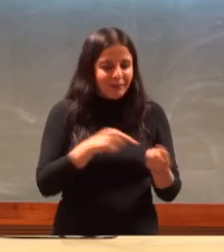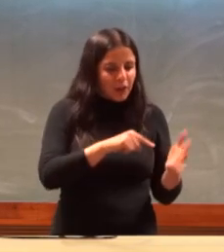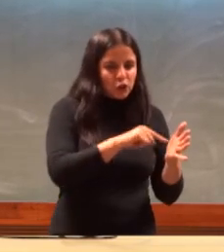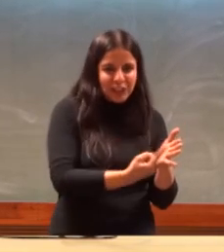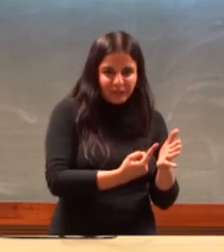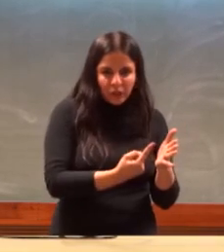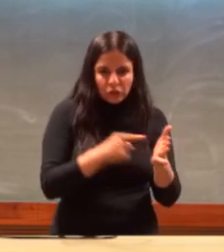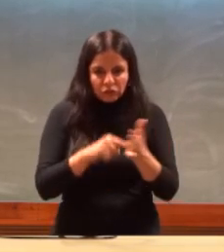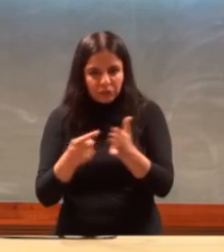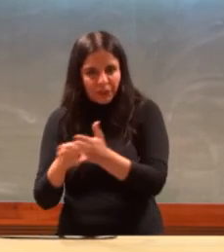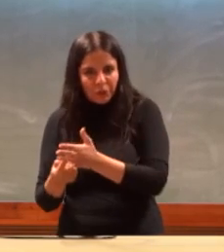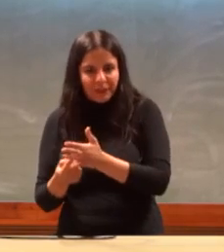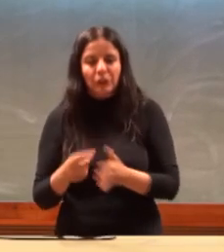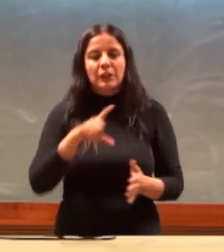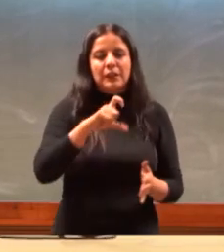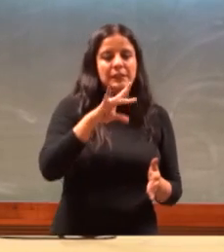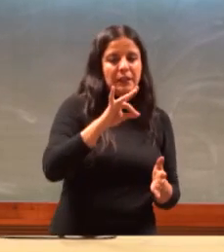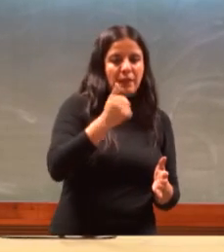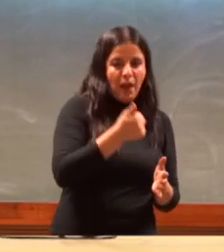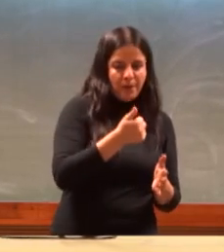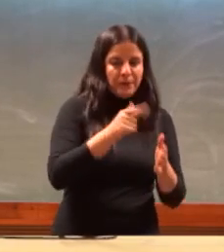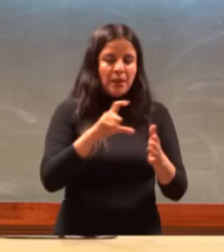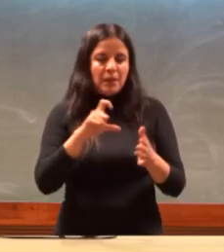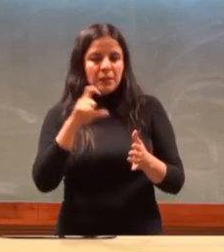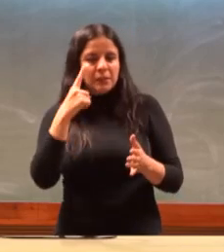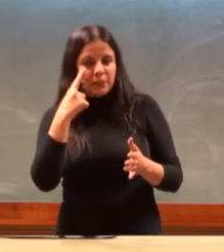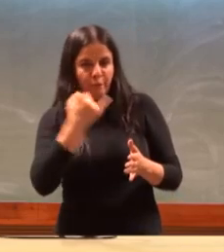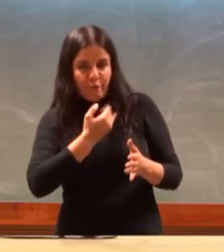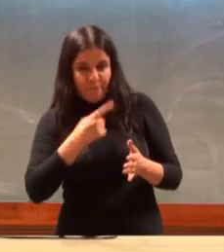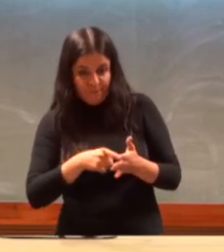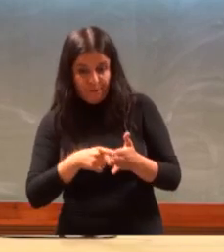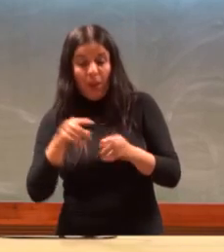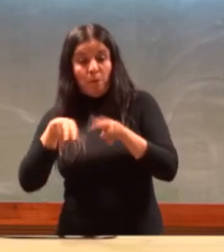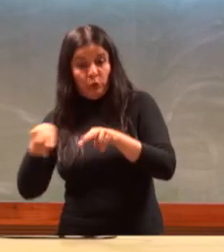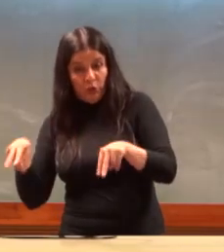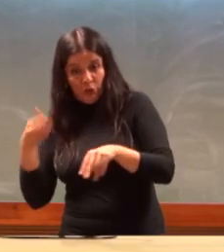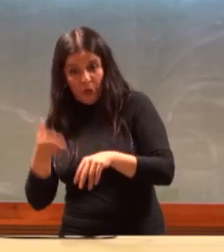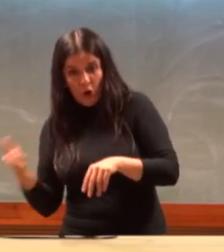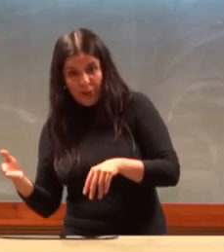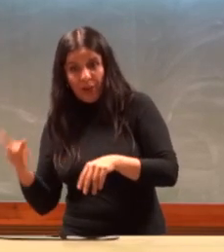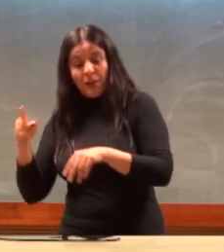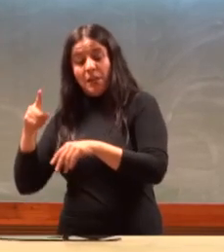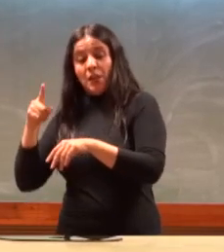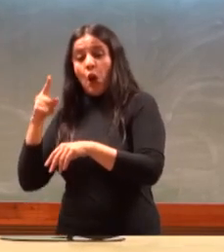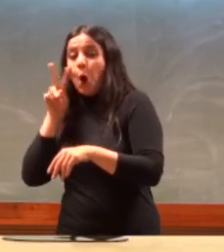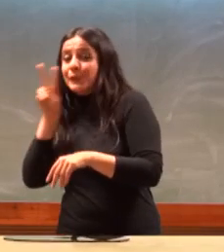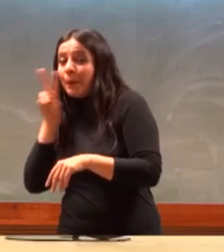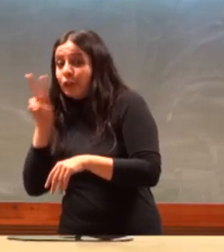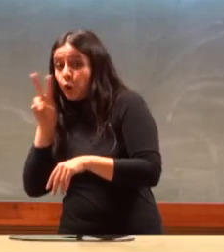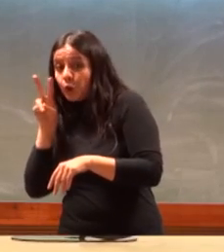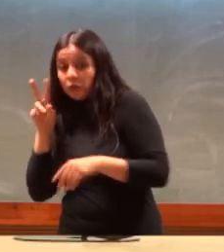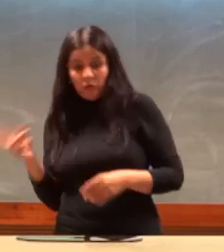decir entre el cda el sifi el museo de antropología y el observatorio urbano creemos que ha lograr más articulación entre estros lugares como centros de